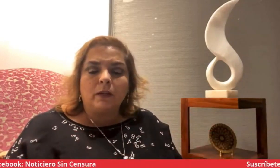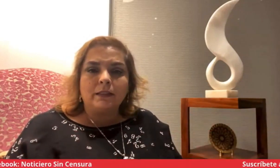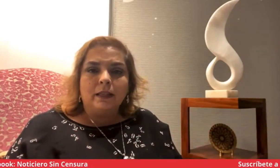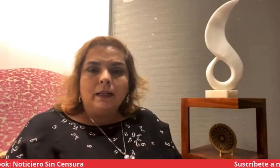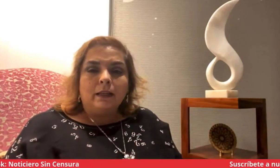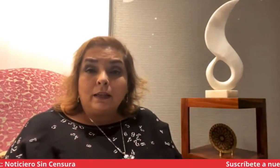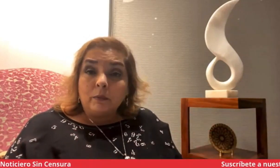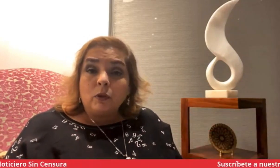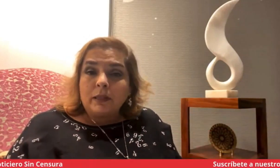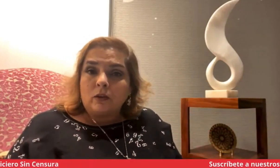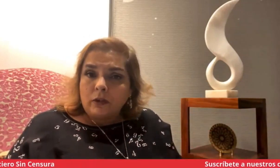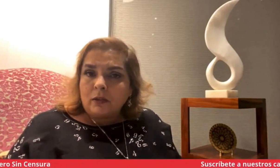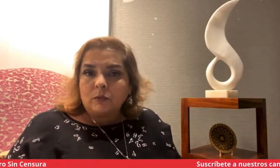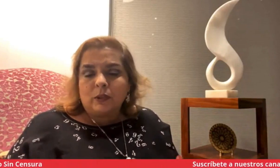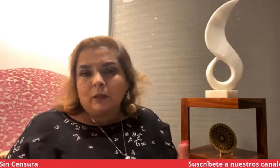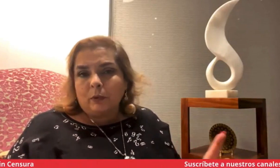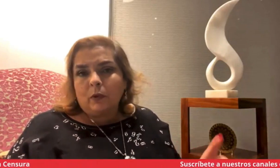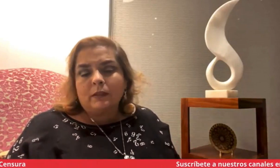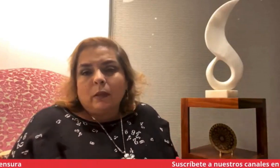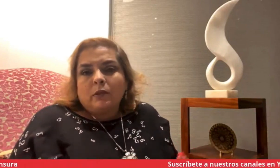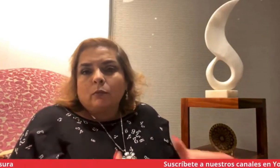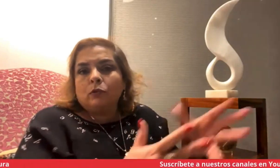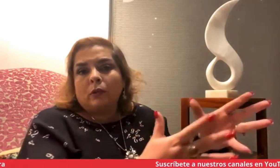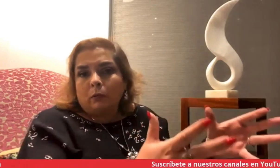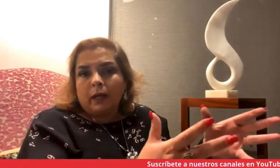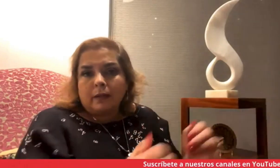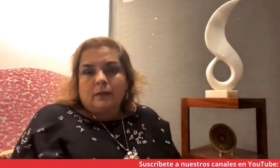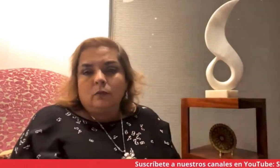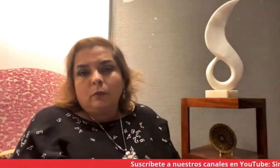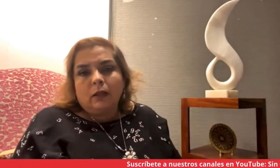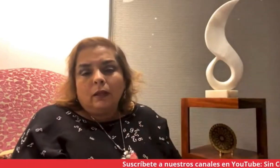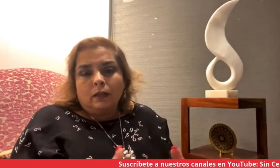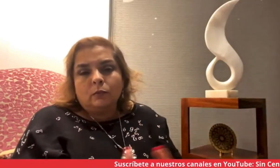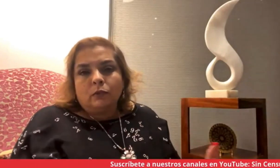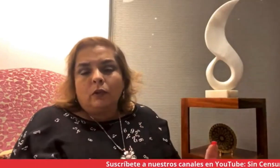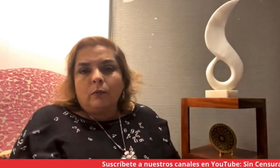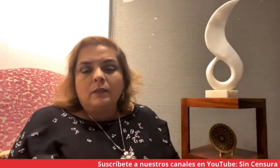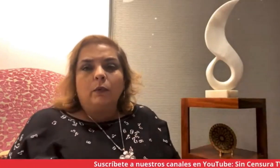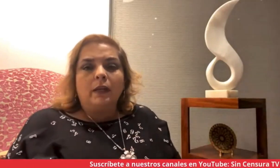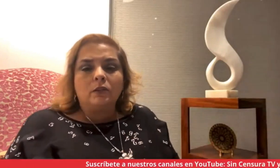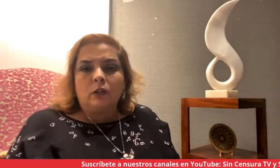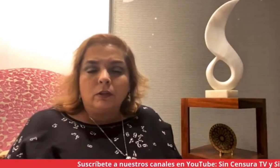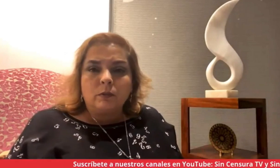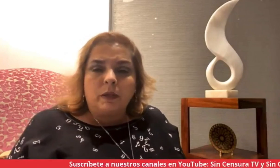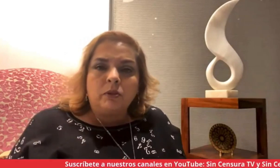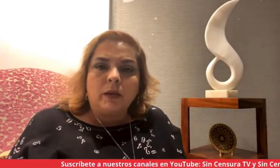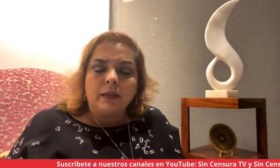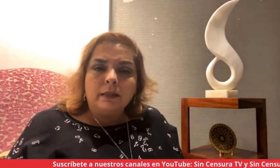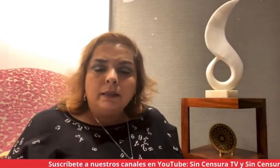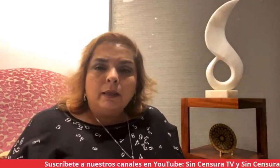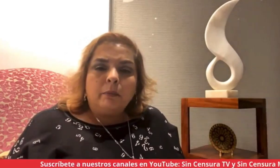varios varones, que queremos gobernar con ellos, porque tampoco es nada más un mundo de mujeres, es un mundo de hombres y mujeres. Yo quiero eso